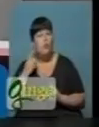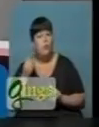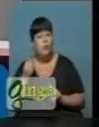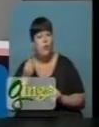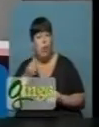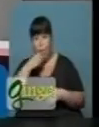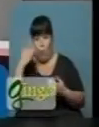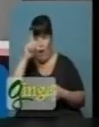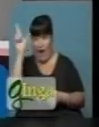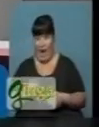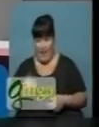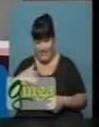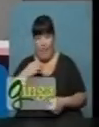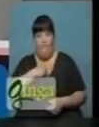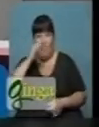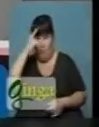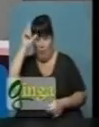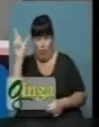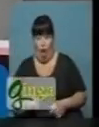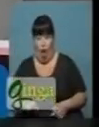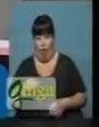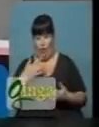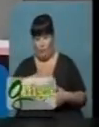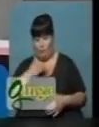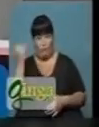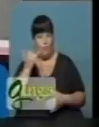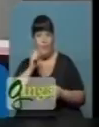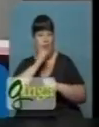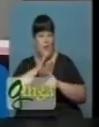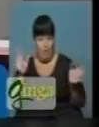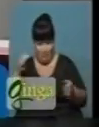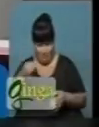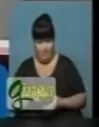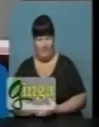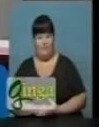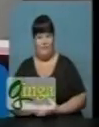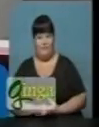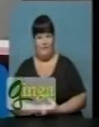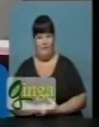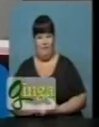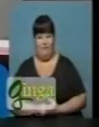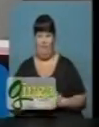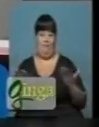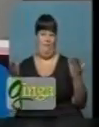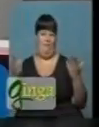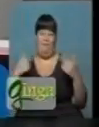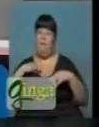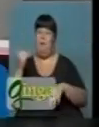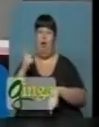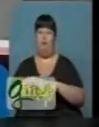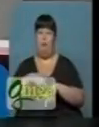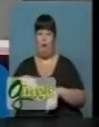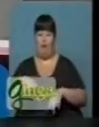en cualquier rincón del país decoración independiente vive en un jueves glamoroso verdad estamos en nuestro mejor momento